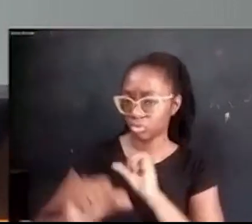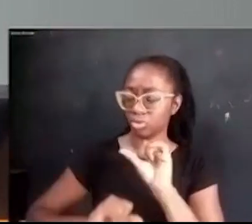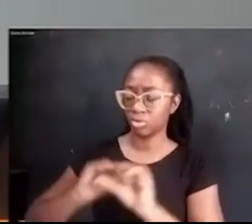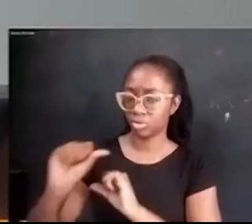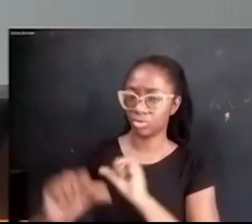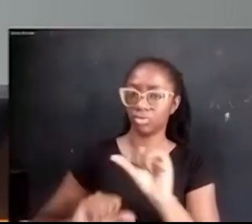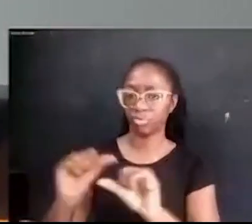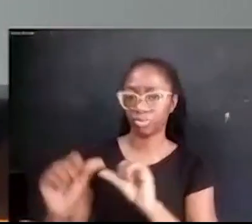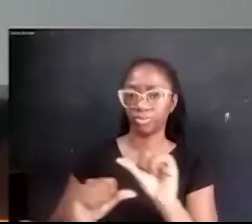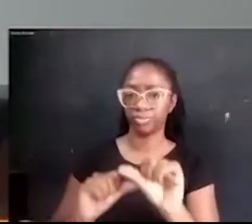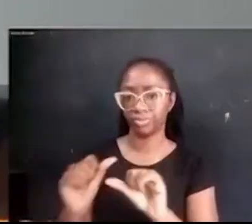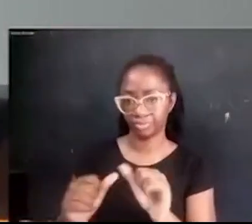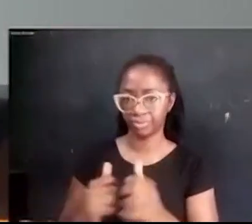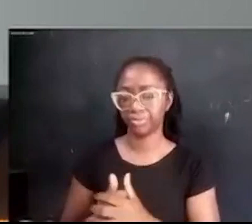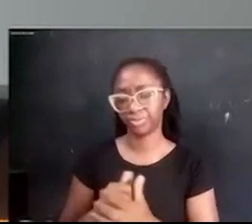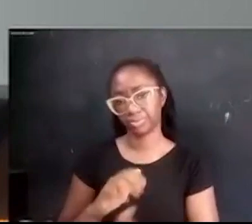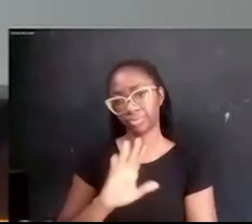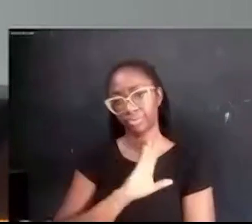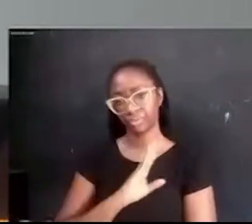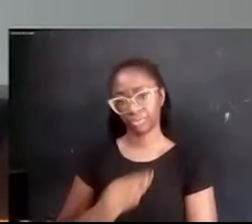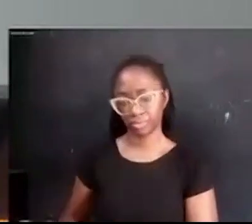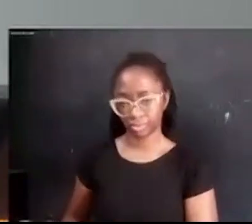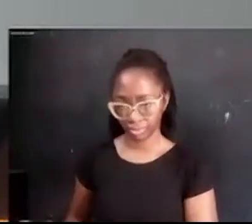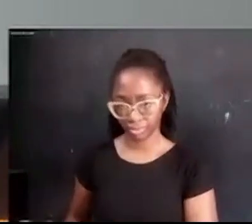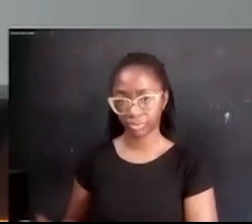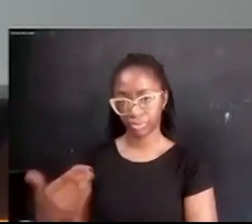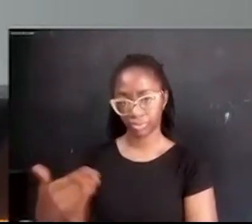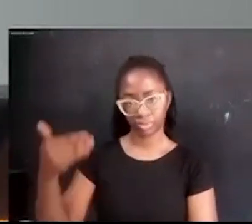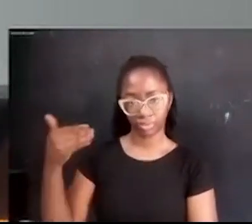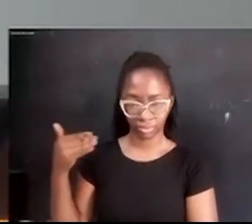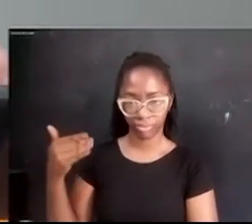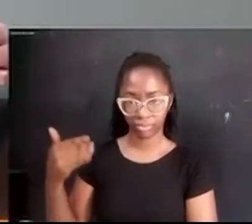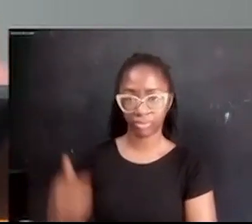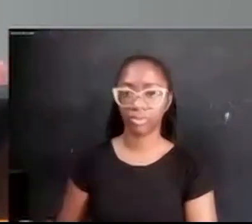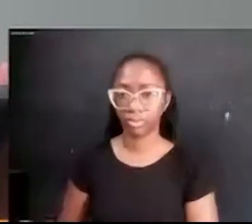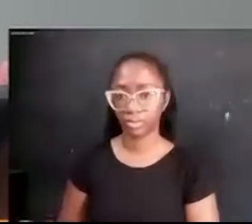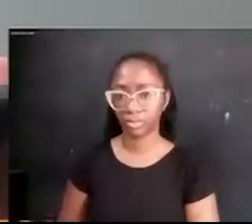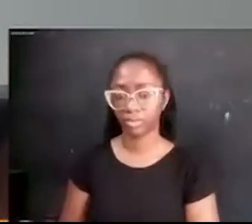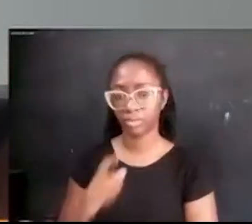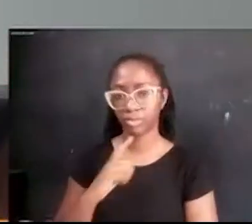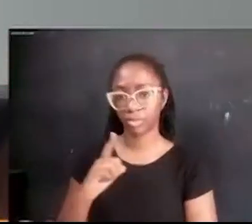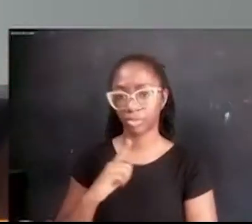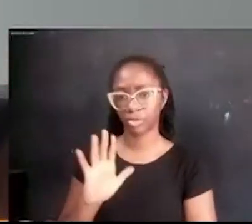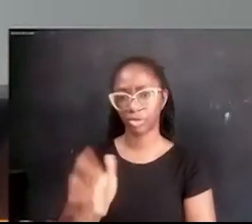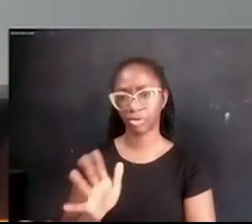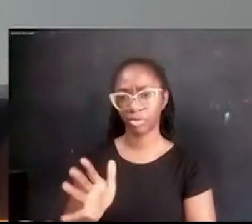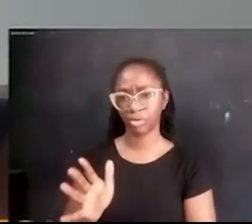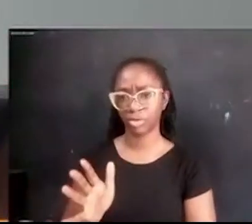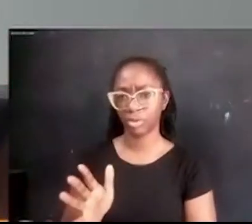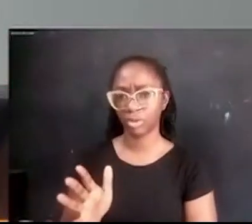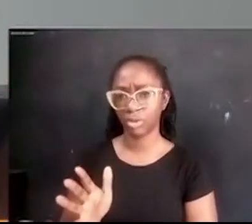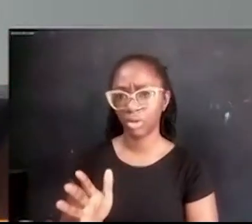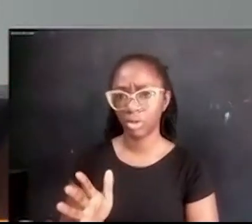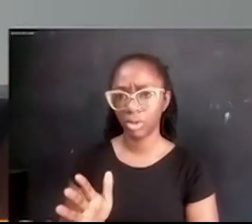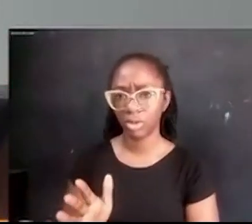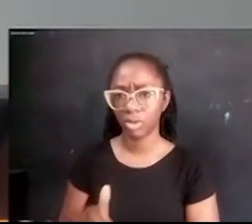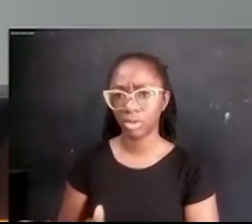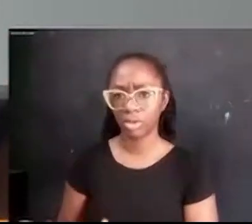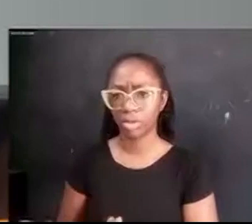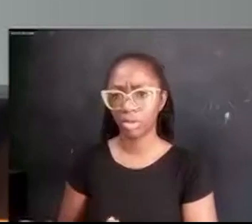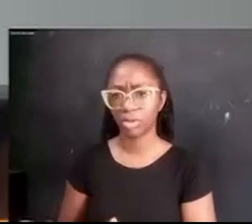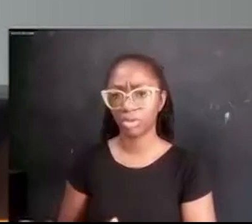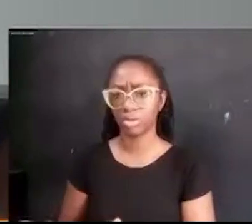el gobierno de Gaulle estaba facultado para redactar un proyecto que sería preparado